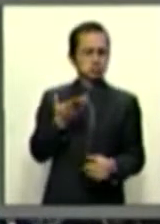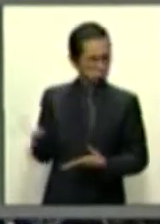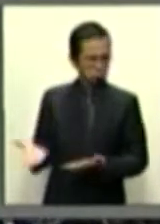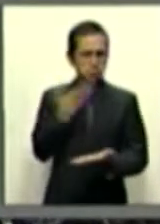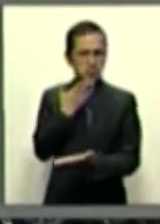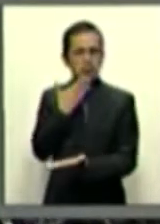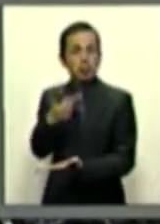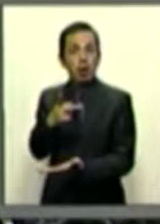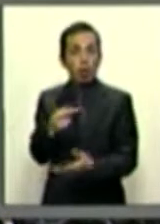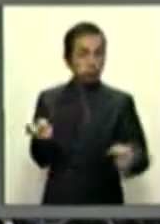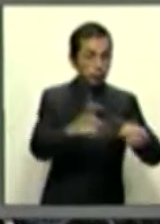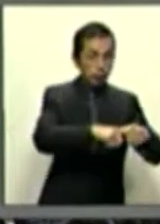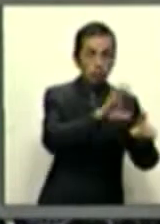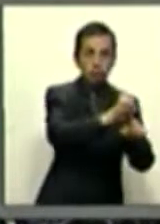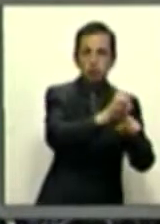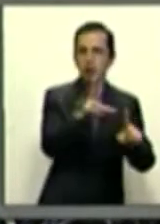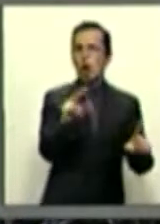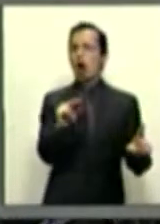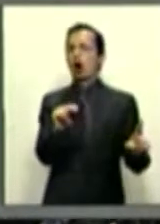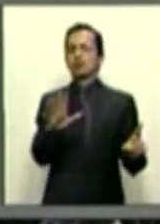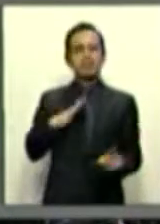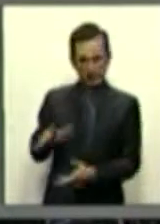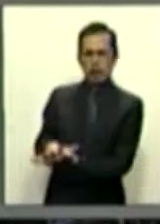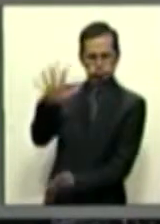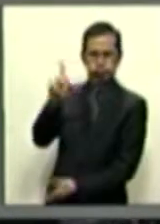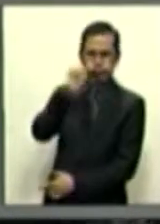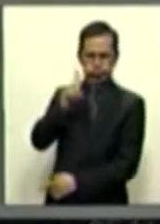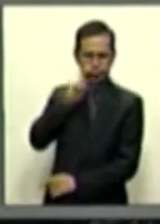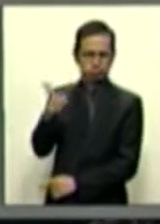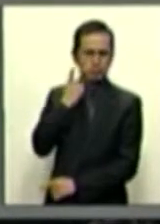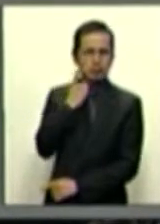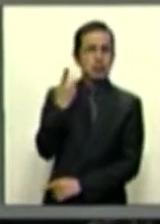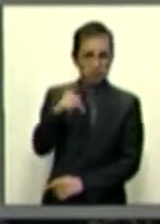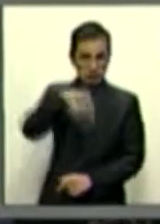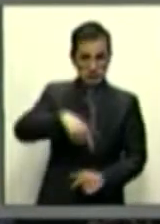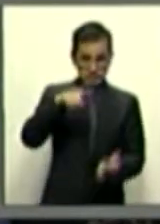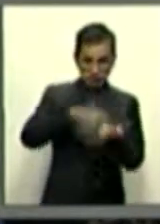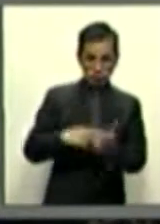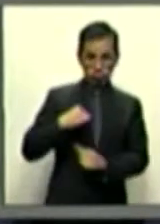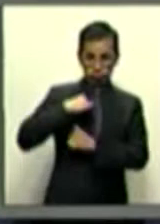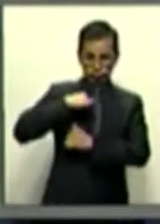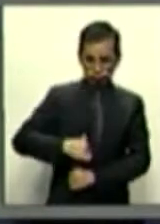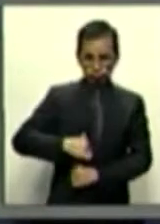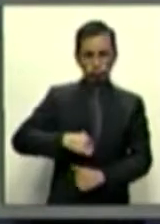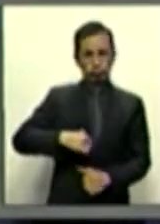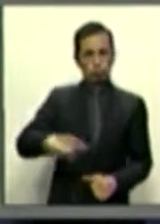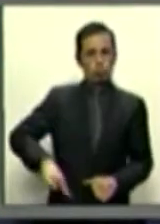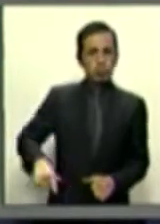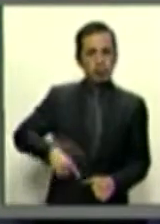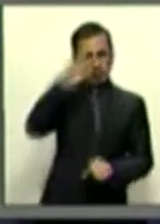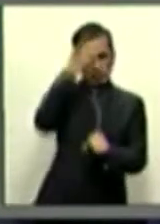comisiones. Que siga habiendo muchas diputadas, pero que no estén en los órganos de gobierno de esta Cámara. Que siga habiendo